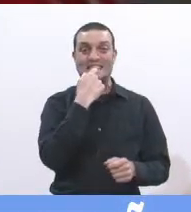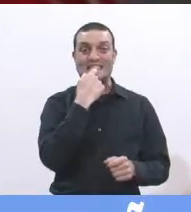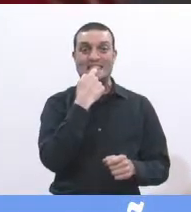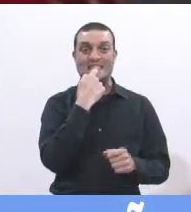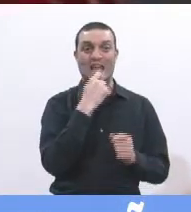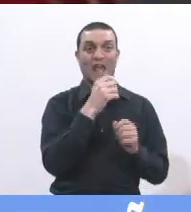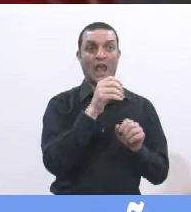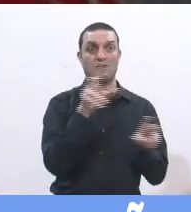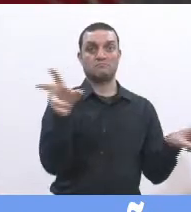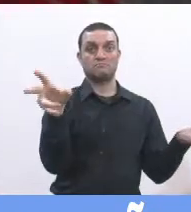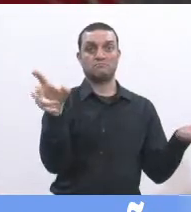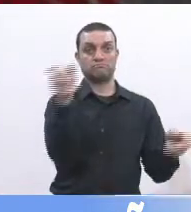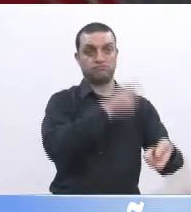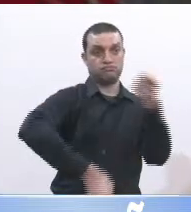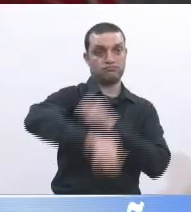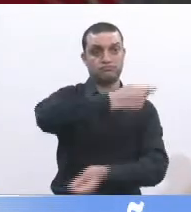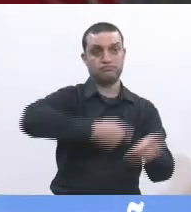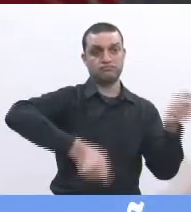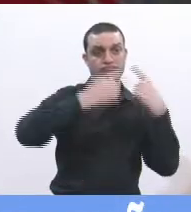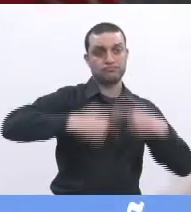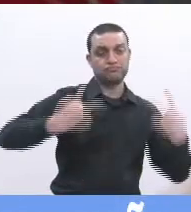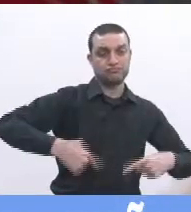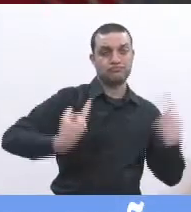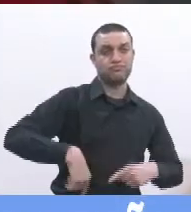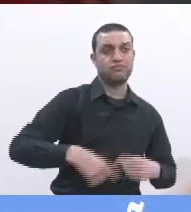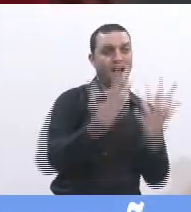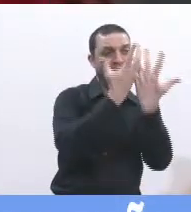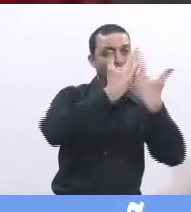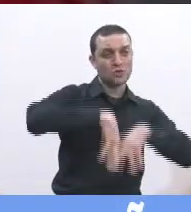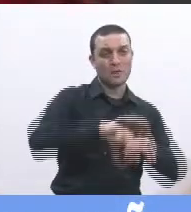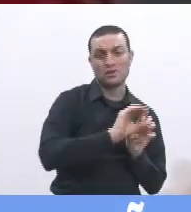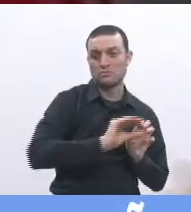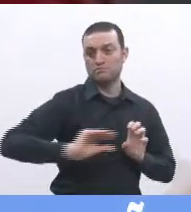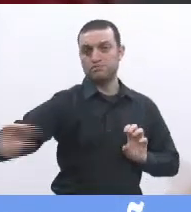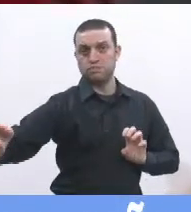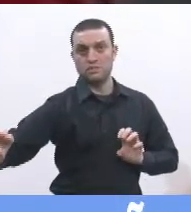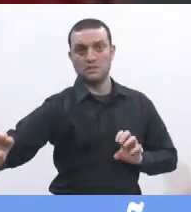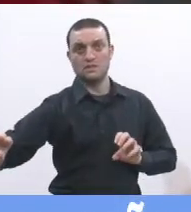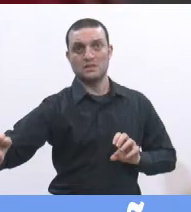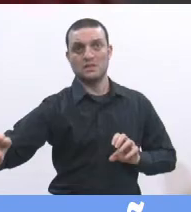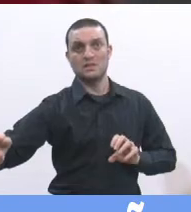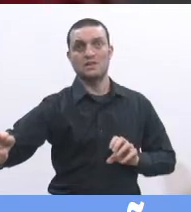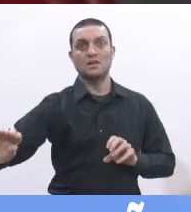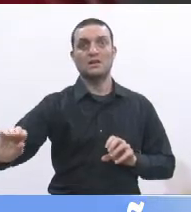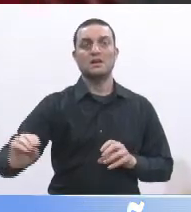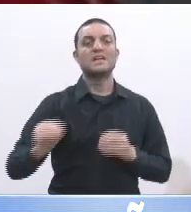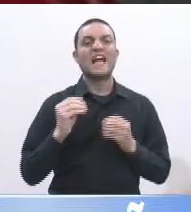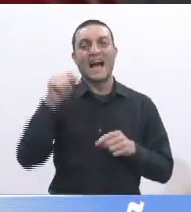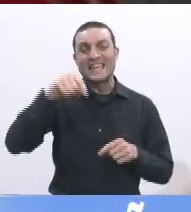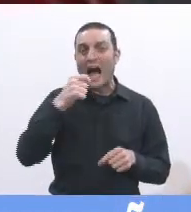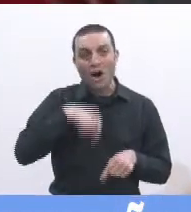cuando uno tiene que hacer las gestiones frente a los distintos gobiernos nacionales y frente